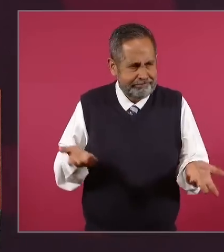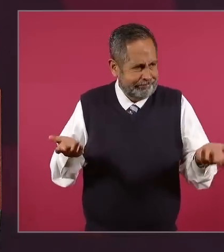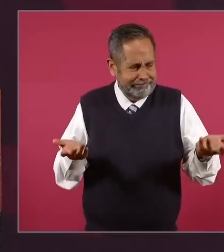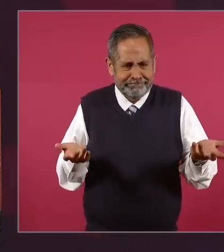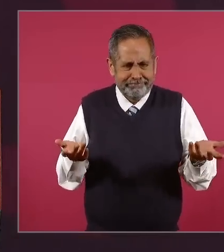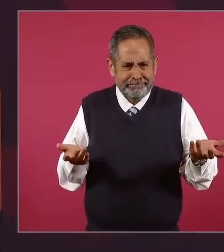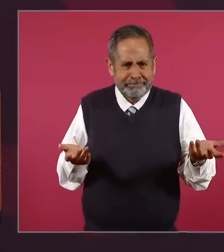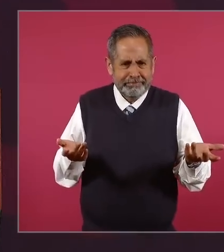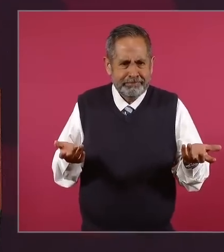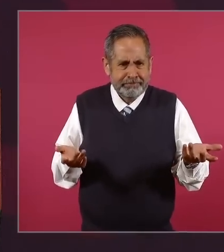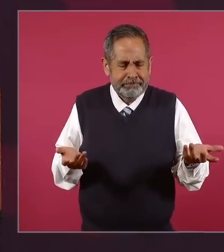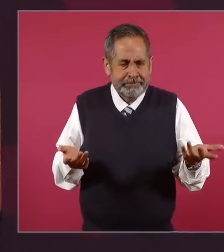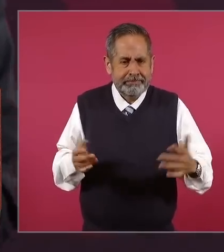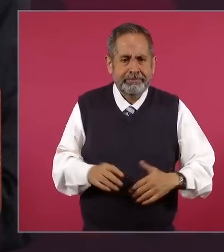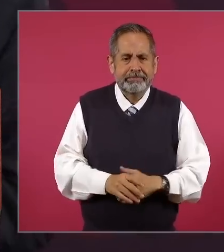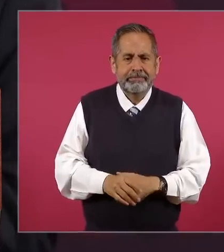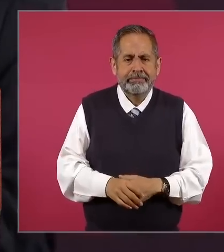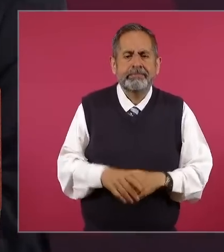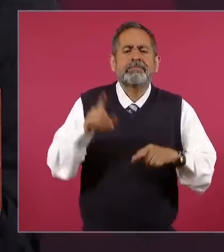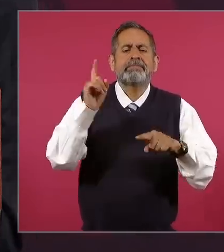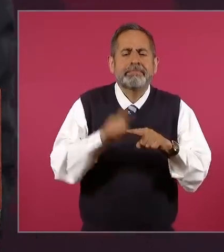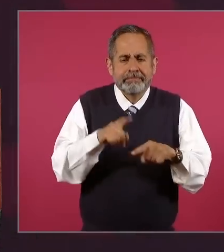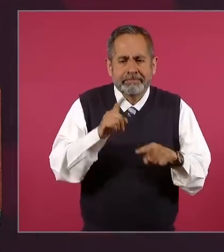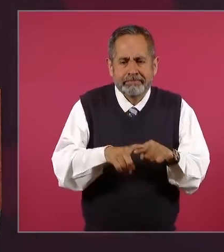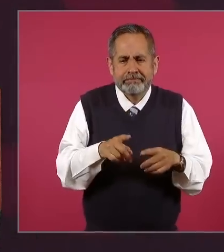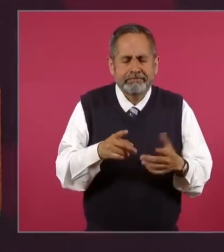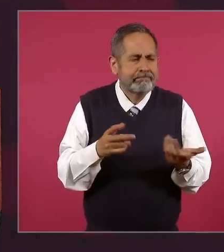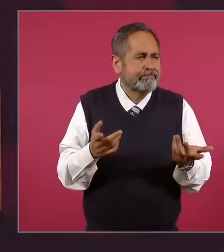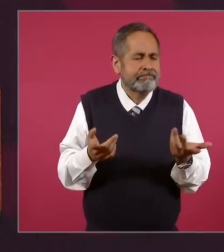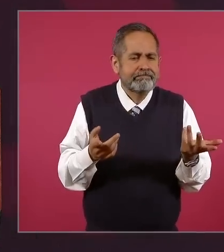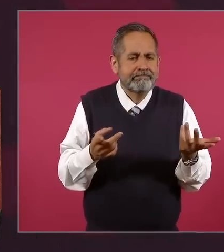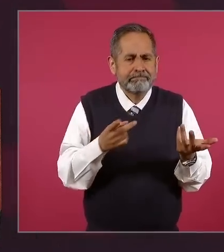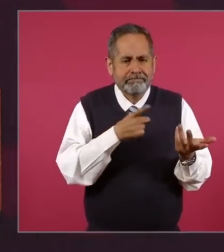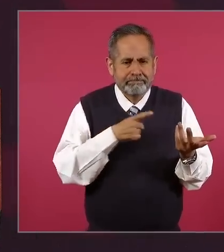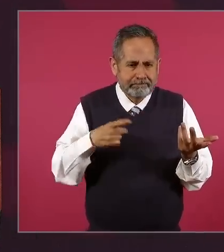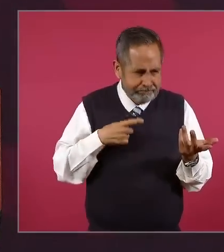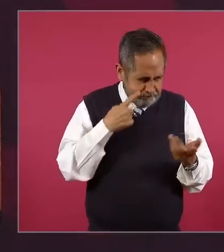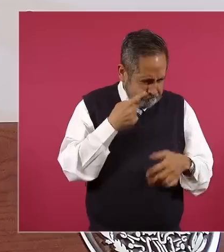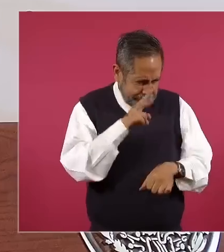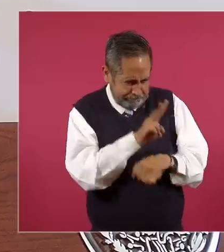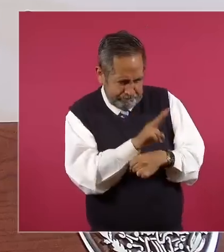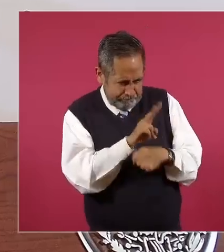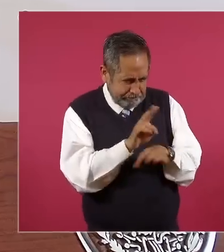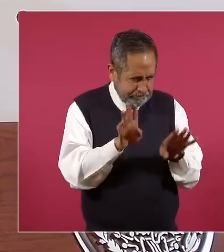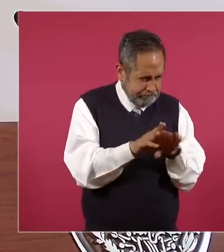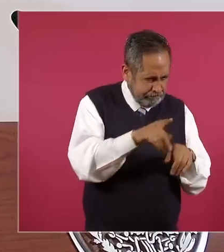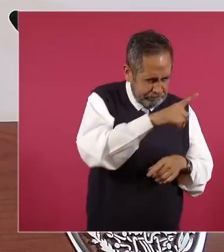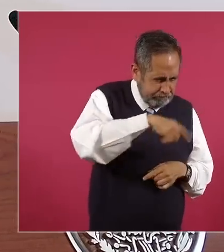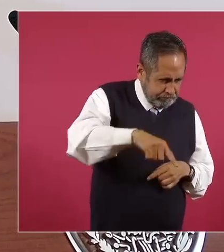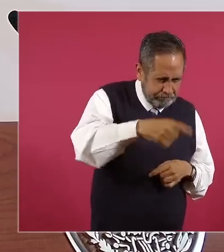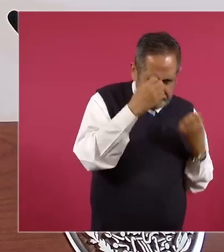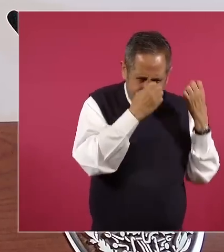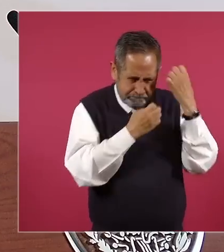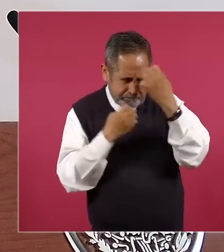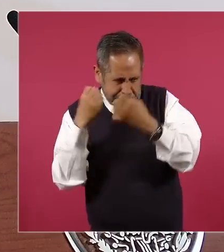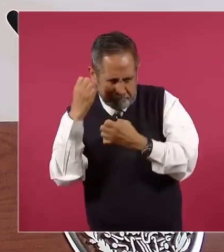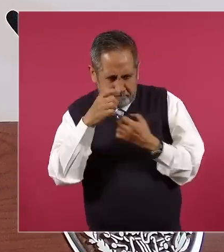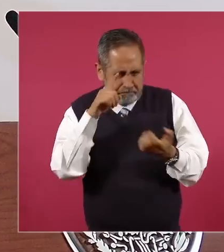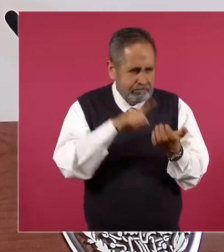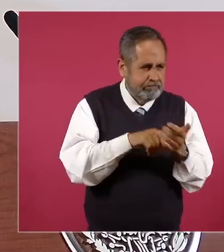¿Y quién debe de fiscalizar o de